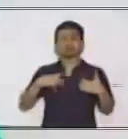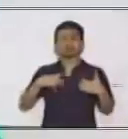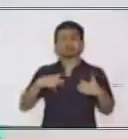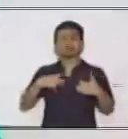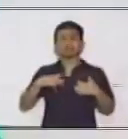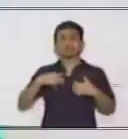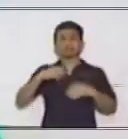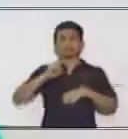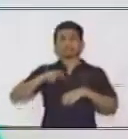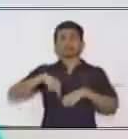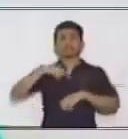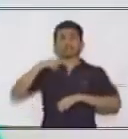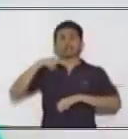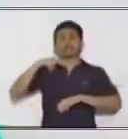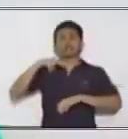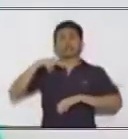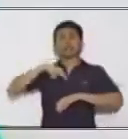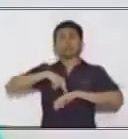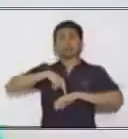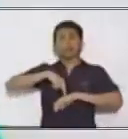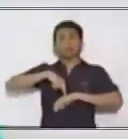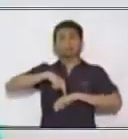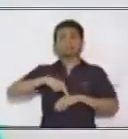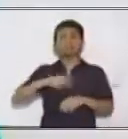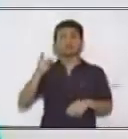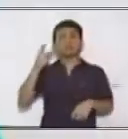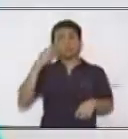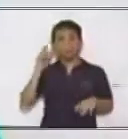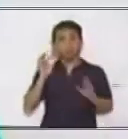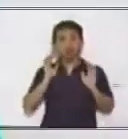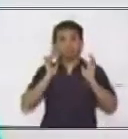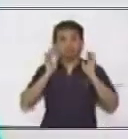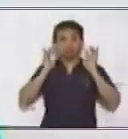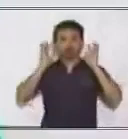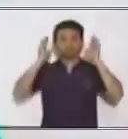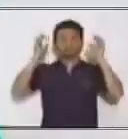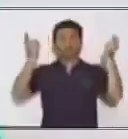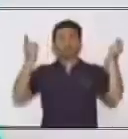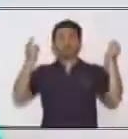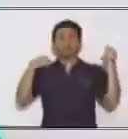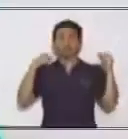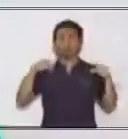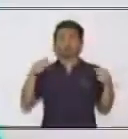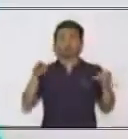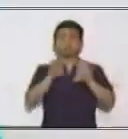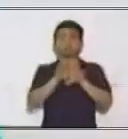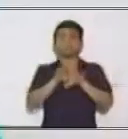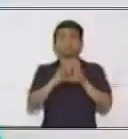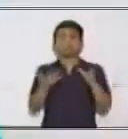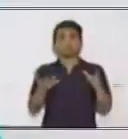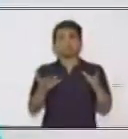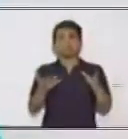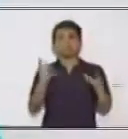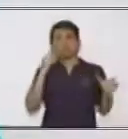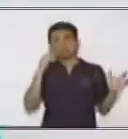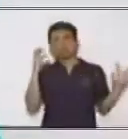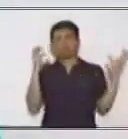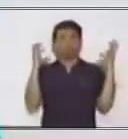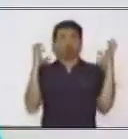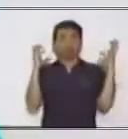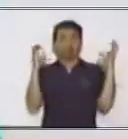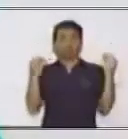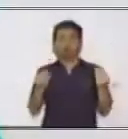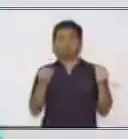activar nuestras capacidades cognitivas. Cuando estamos encerrados, como en estos tiempos, el estrés es